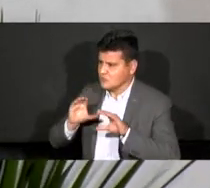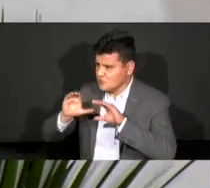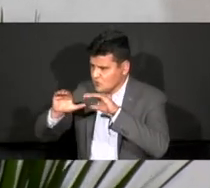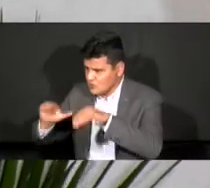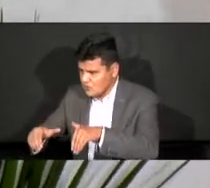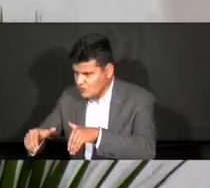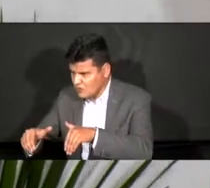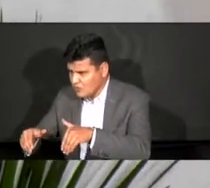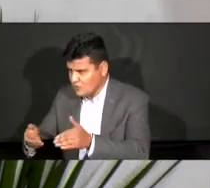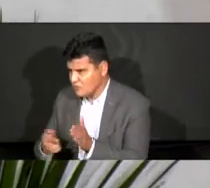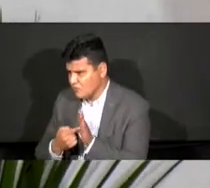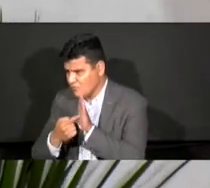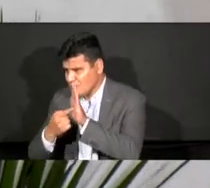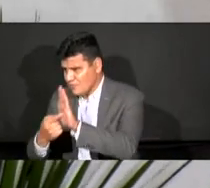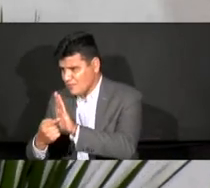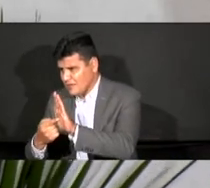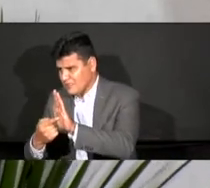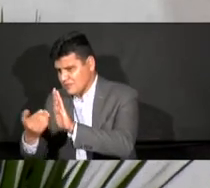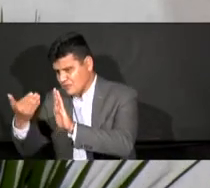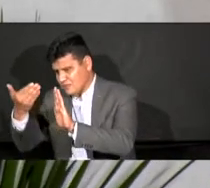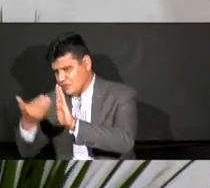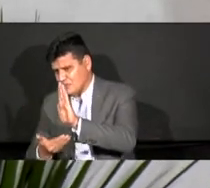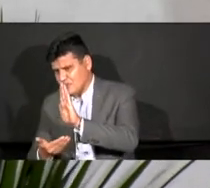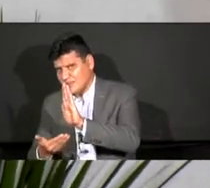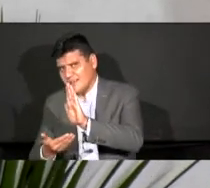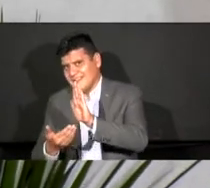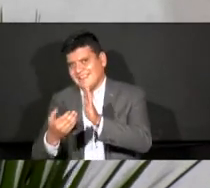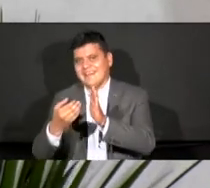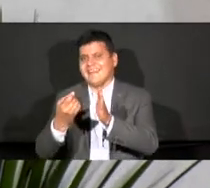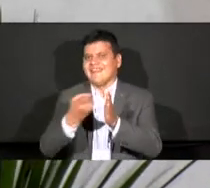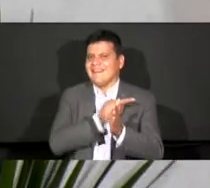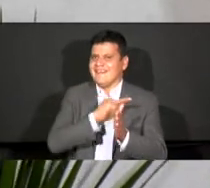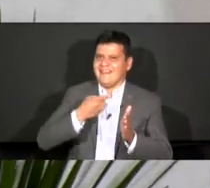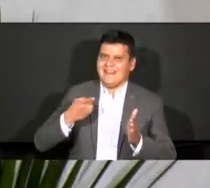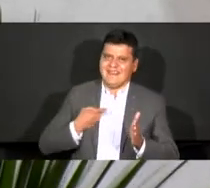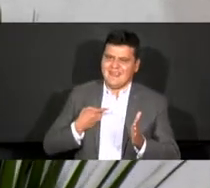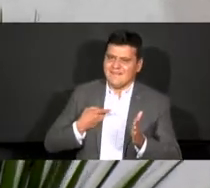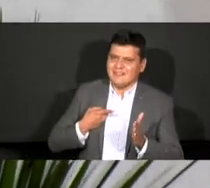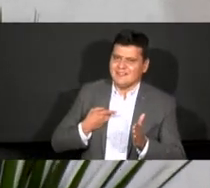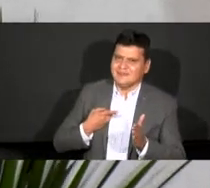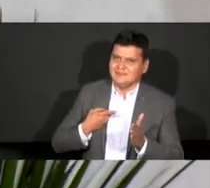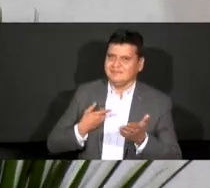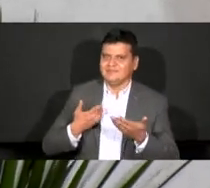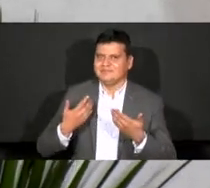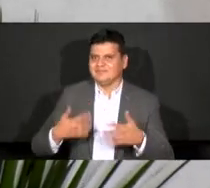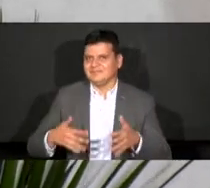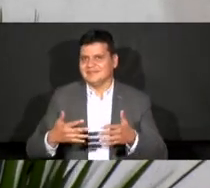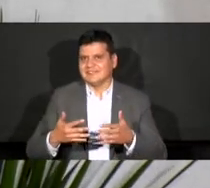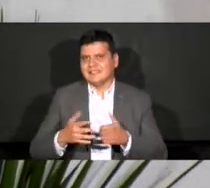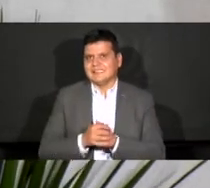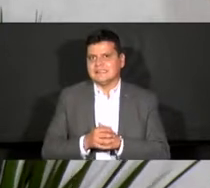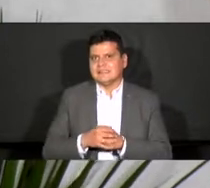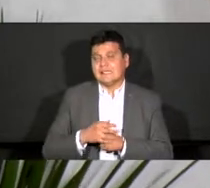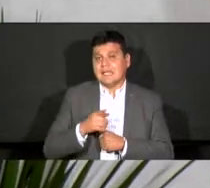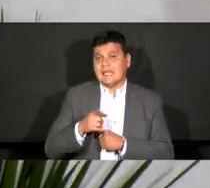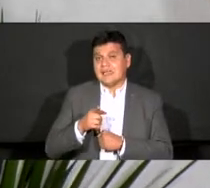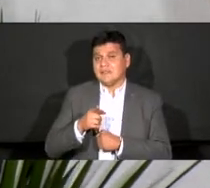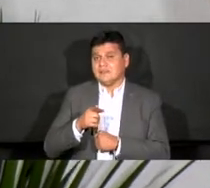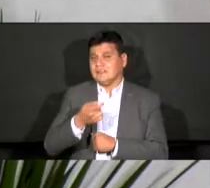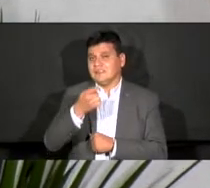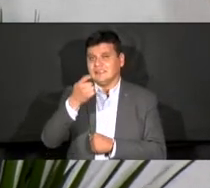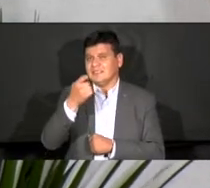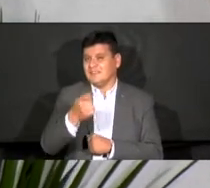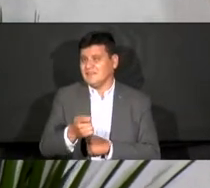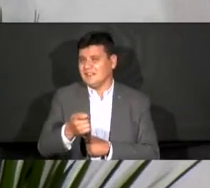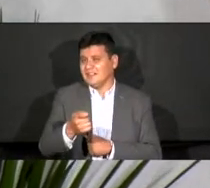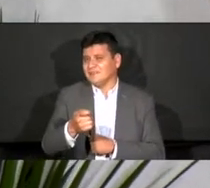deficitarios. Este gasto, además de ser mayor que los ingresos, fue terriblemente desordenado. Pues